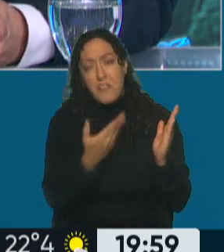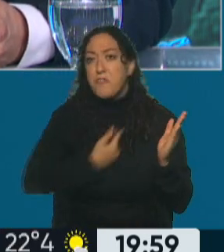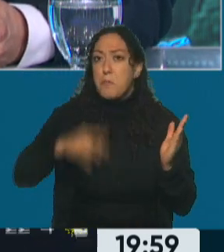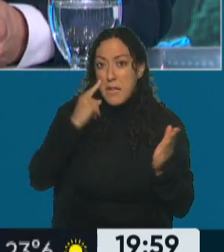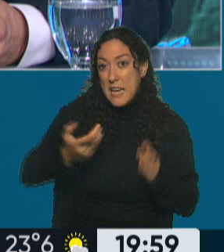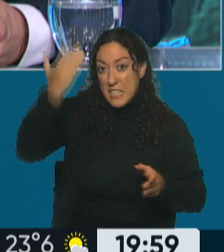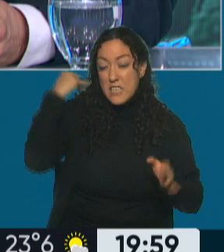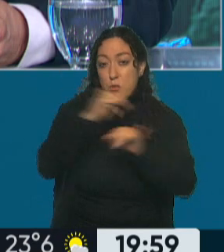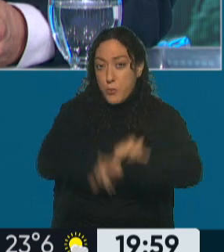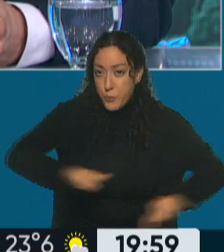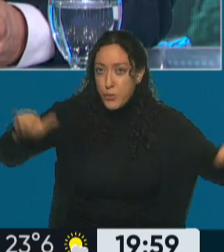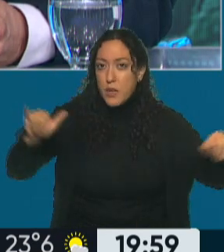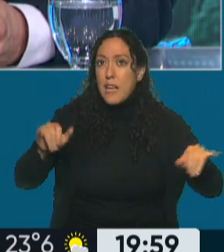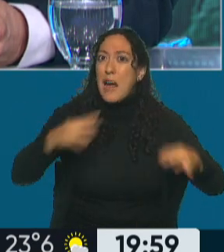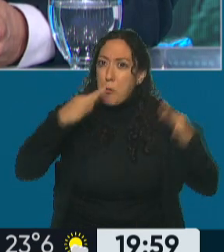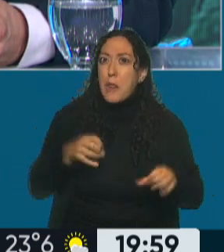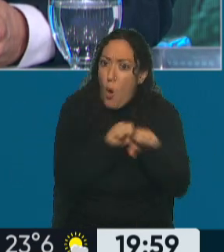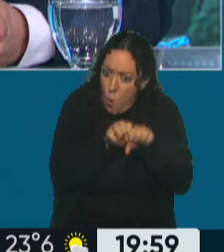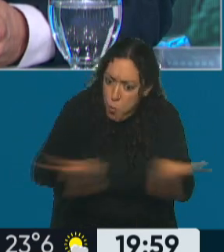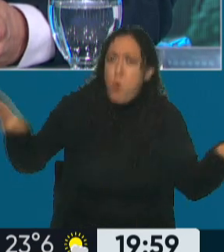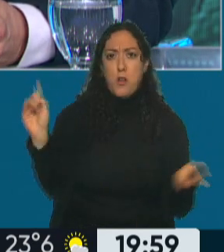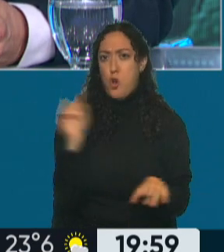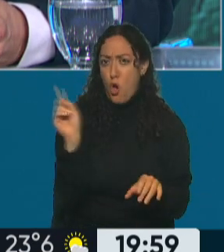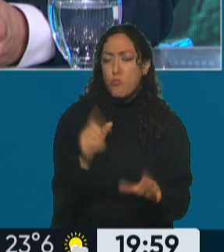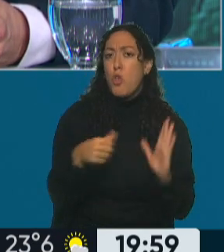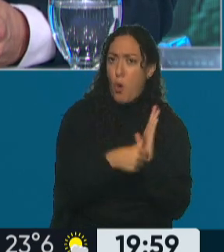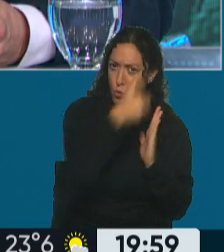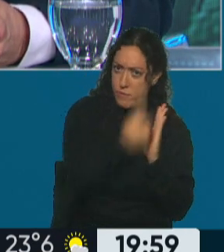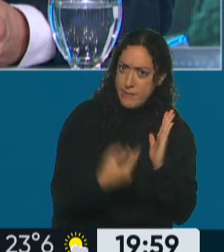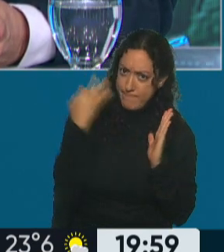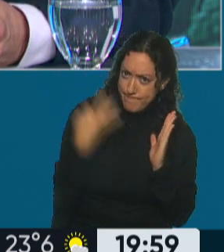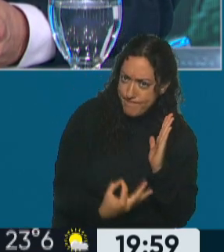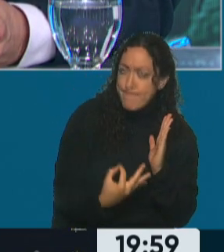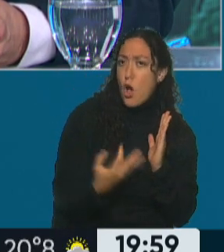ayer, que no se divulgó tanto, lo que es el documento original que